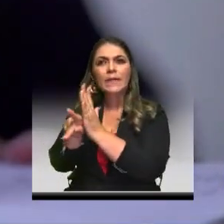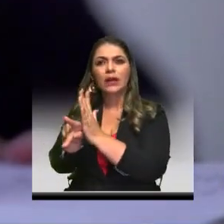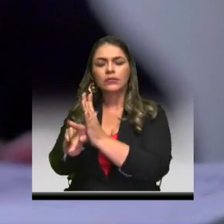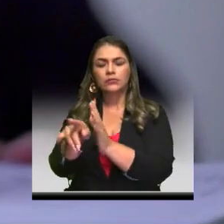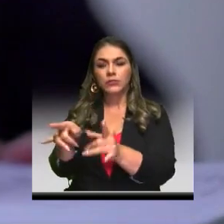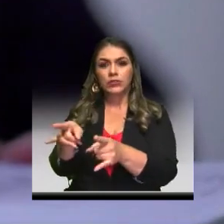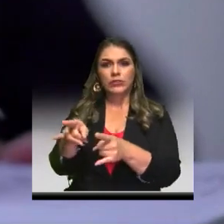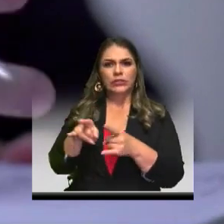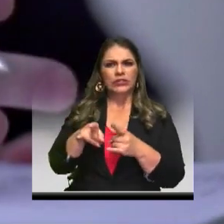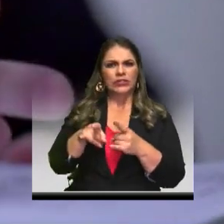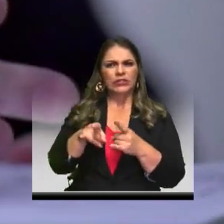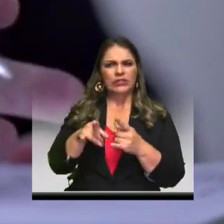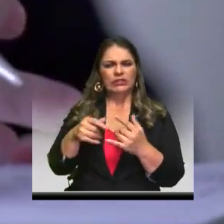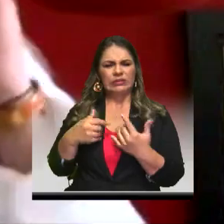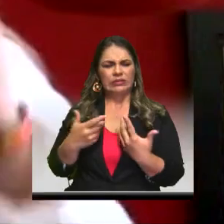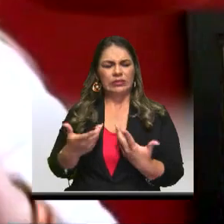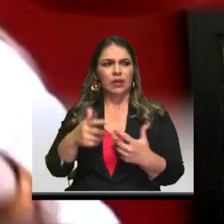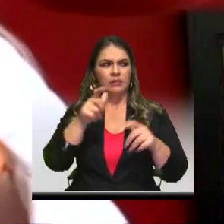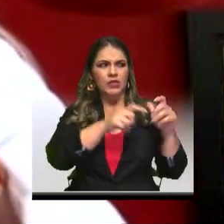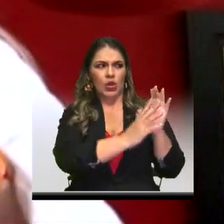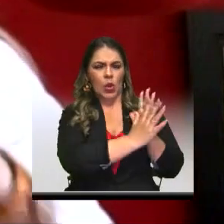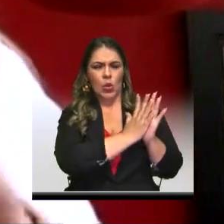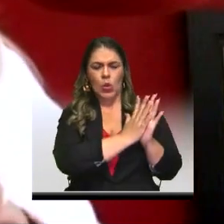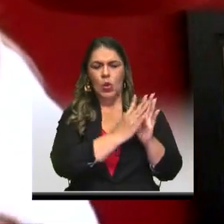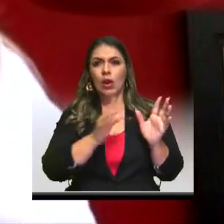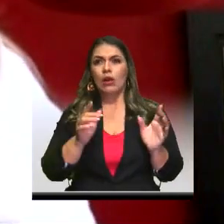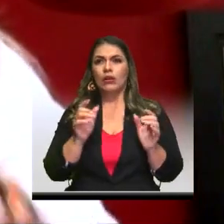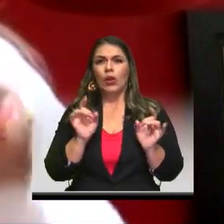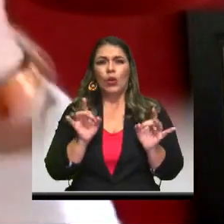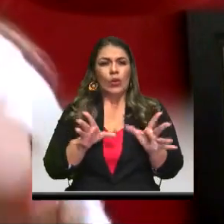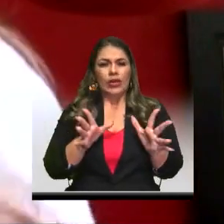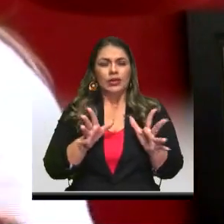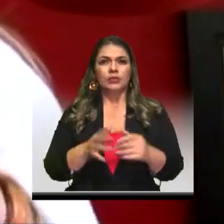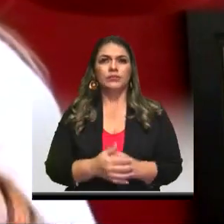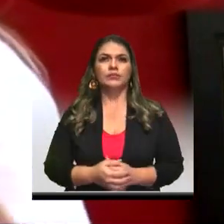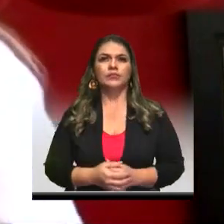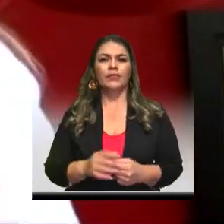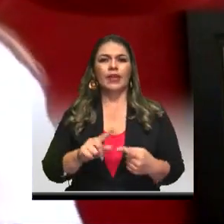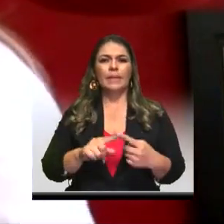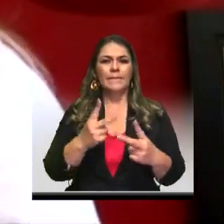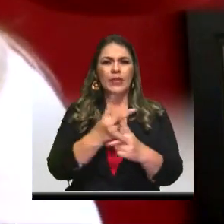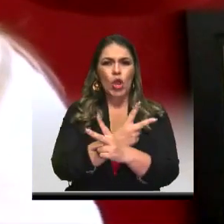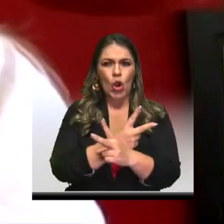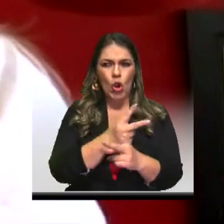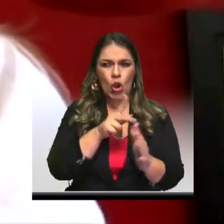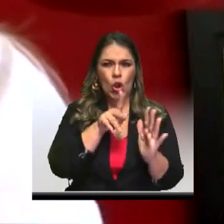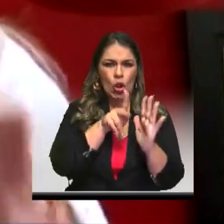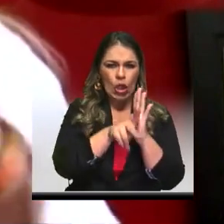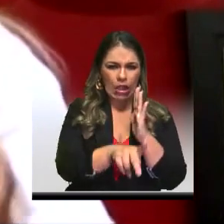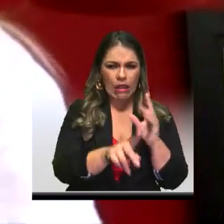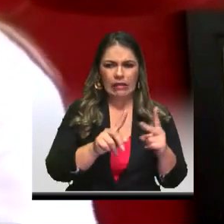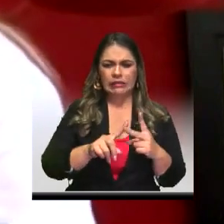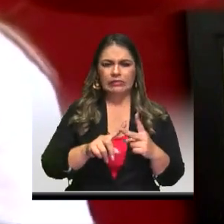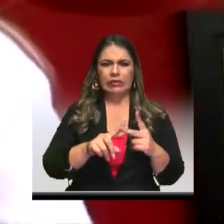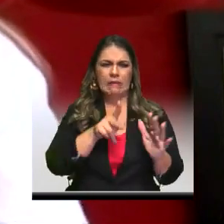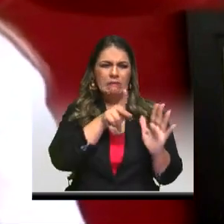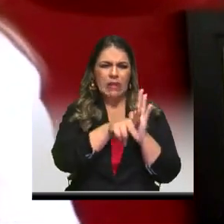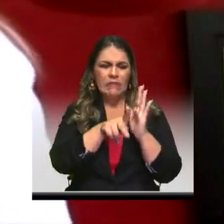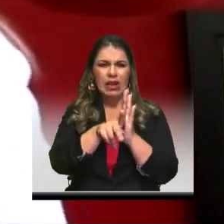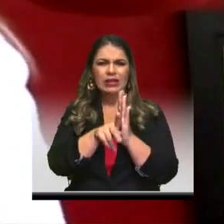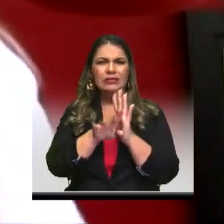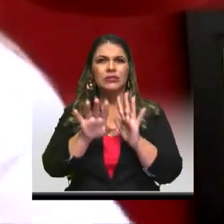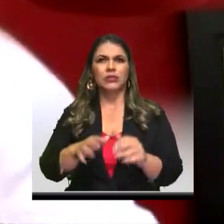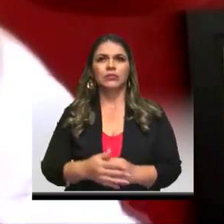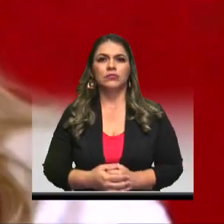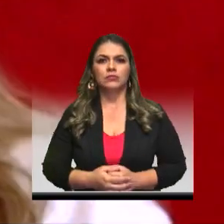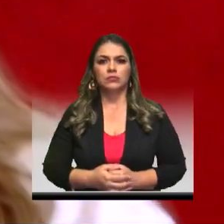se horrorizan de lo que fueron capaces de hacer, pero es en los asesinos en serie o violadores seriales, o bueno, dentro de la violencia serial, que no